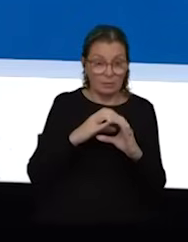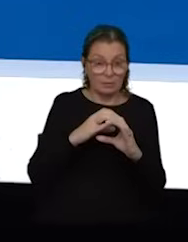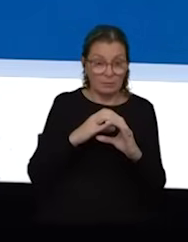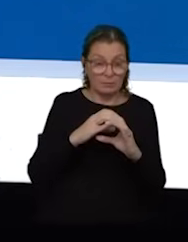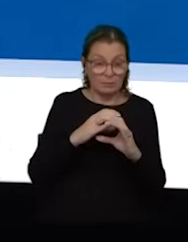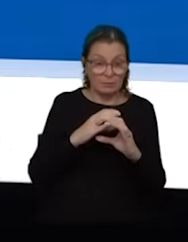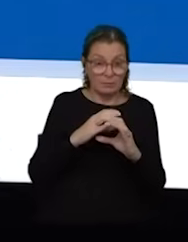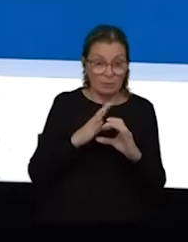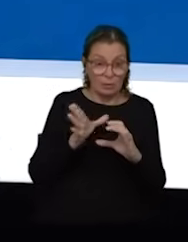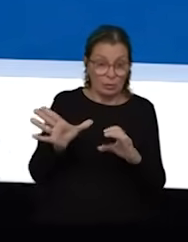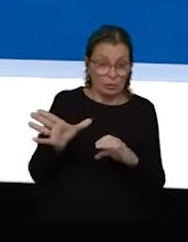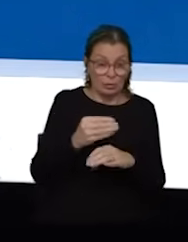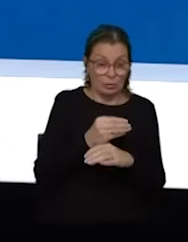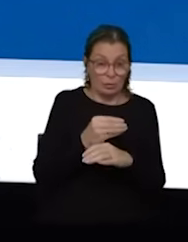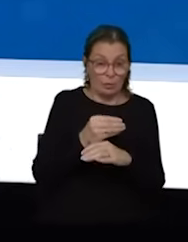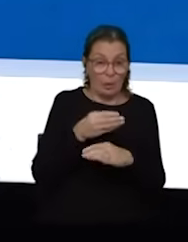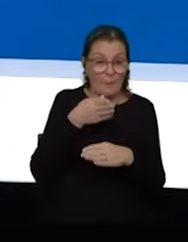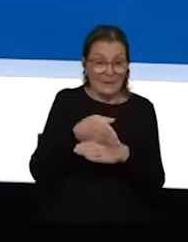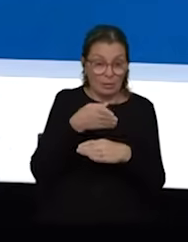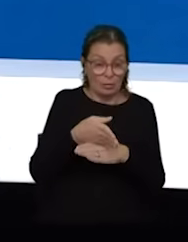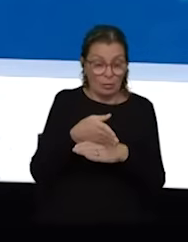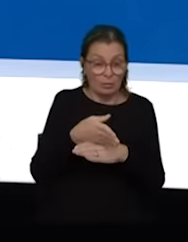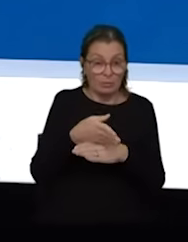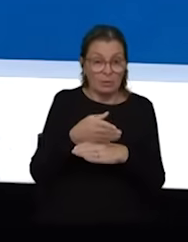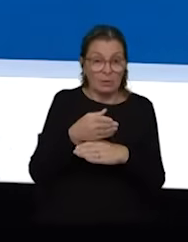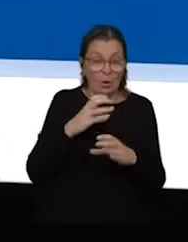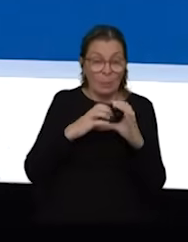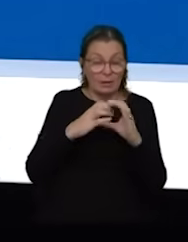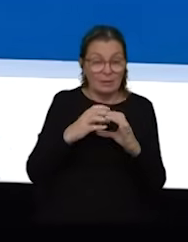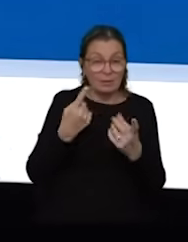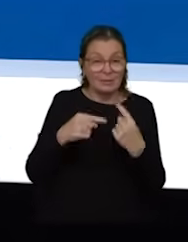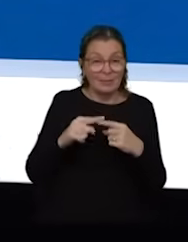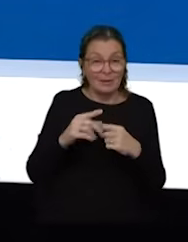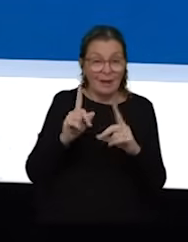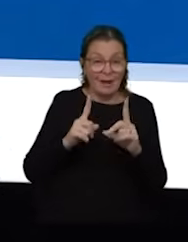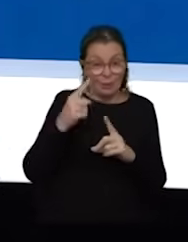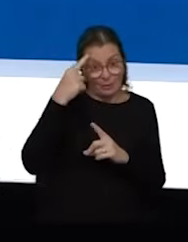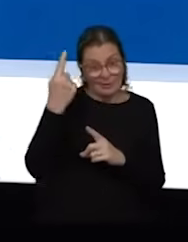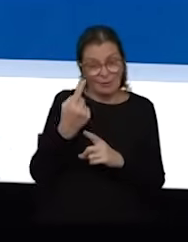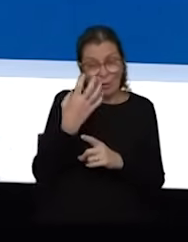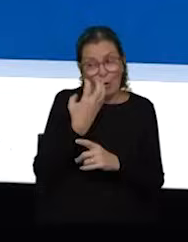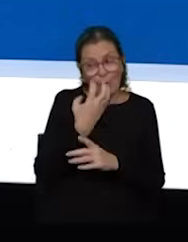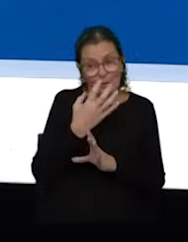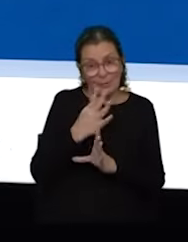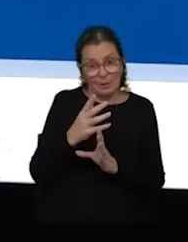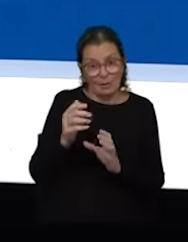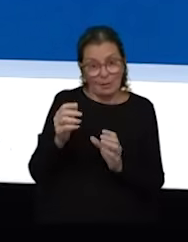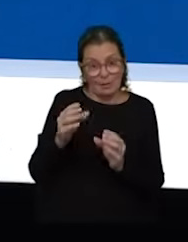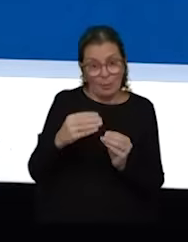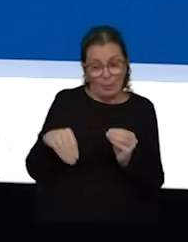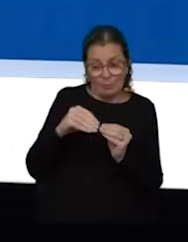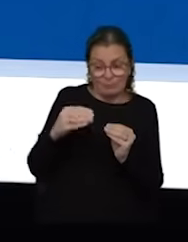eh de todos los de todos los medios y además Bueno también es un bochorno internacional que se están juntando las